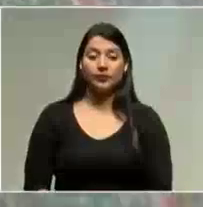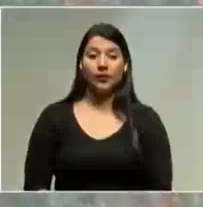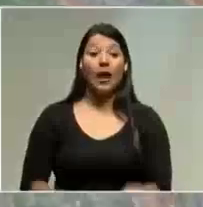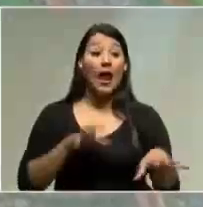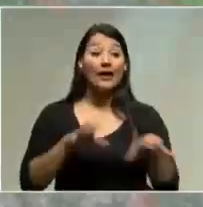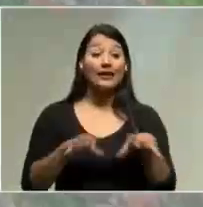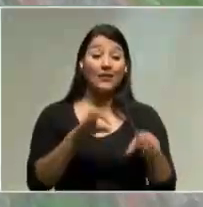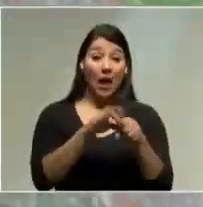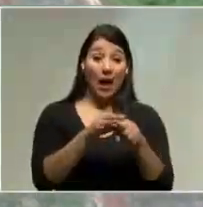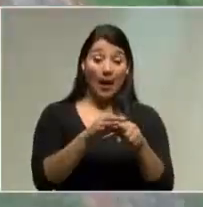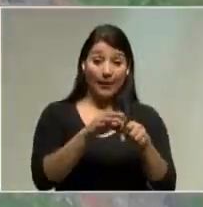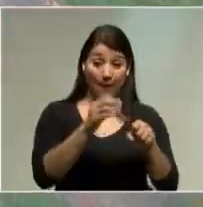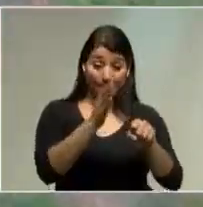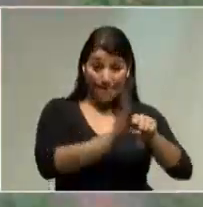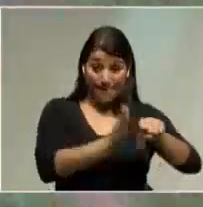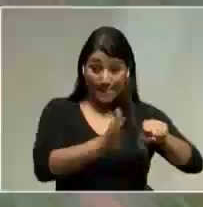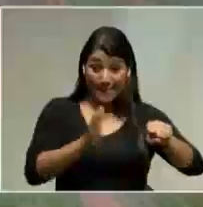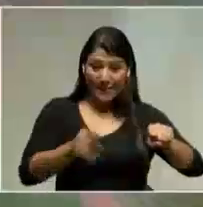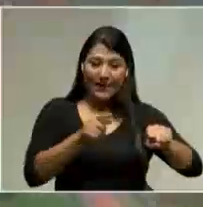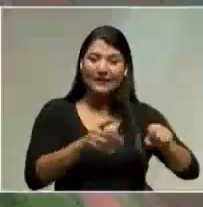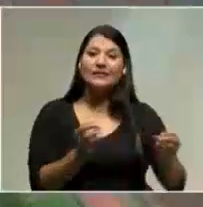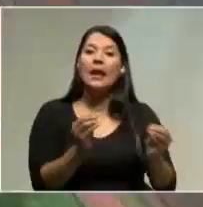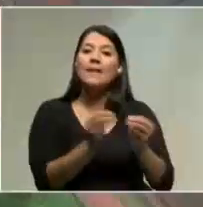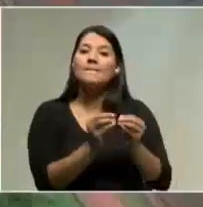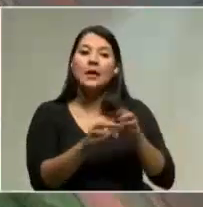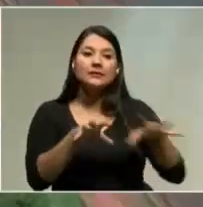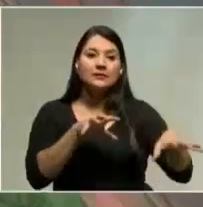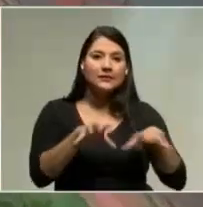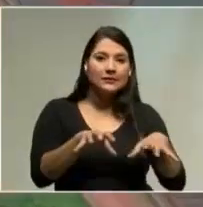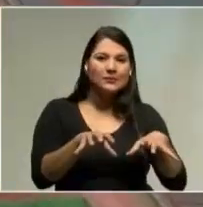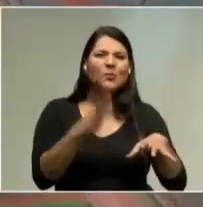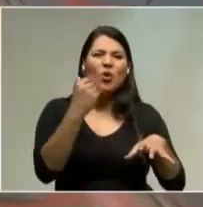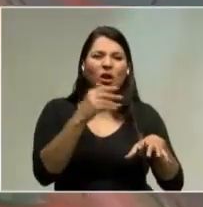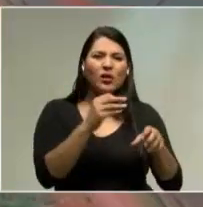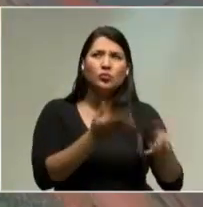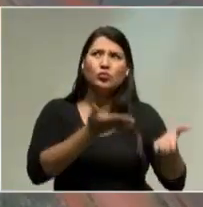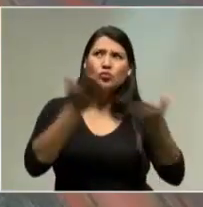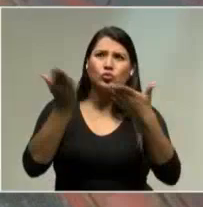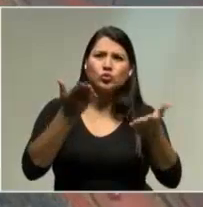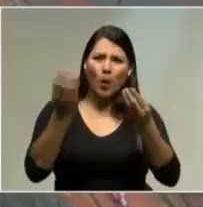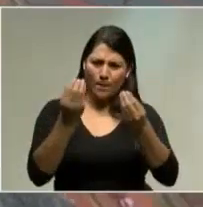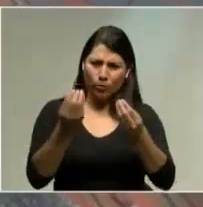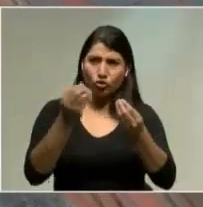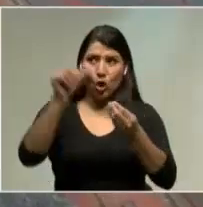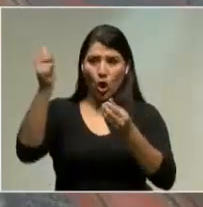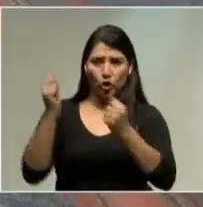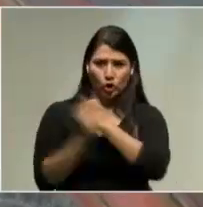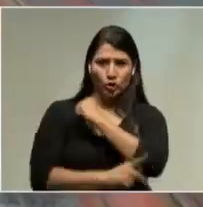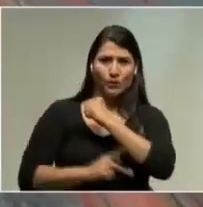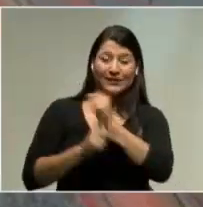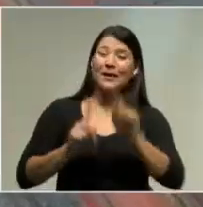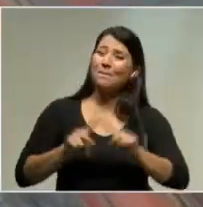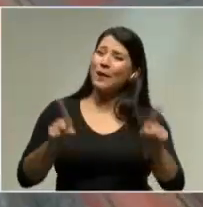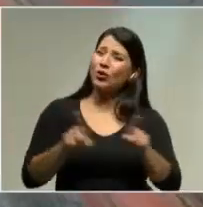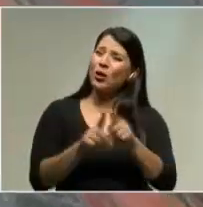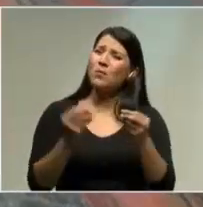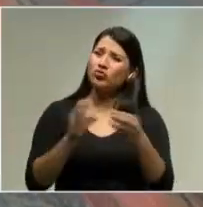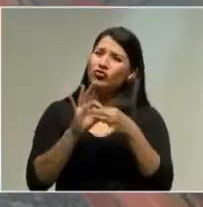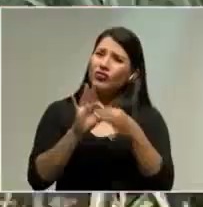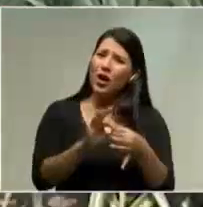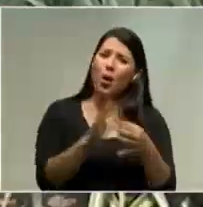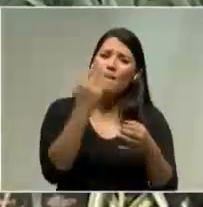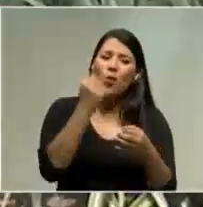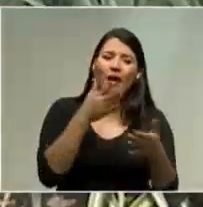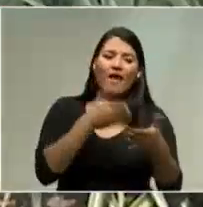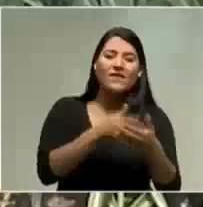actividad piñera en el país es una de las más dinámicas del sector exportador, pero durante años ha estado relacionada en ciertas zonas con invasión de riberas de